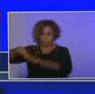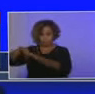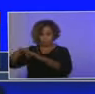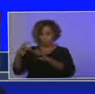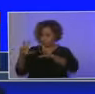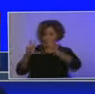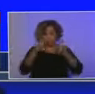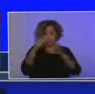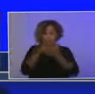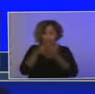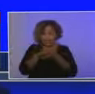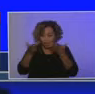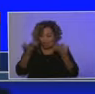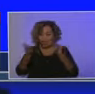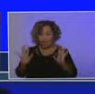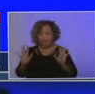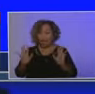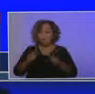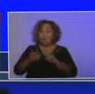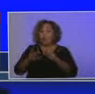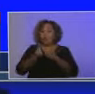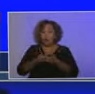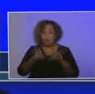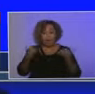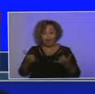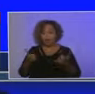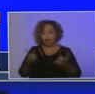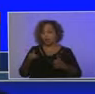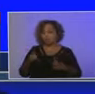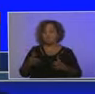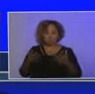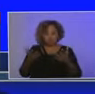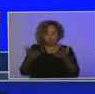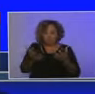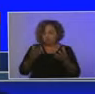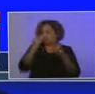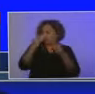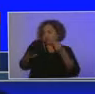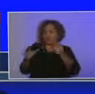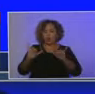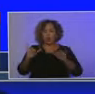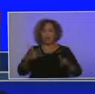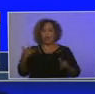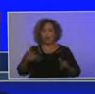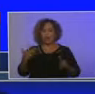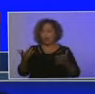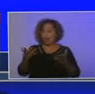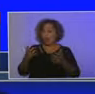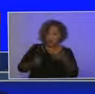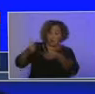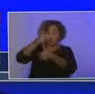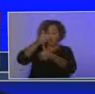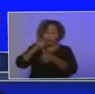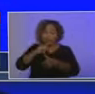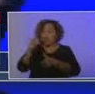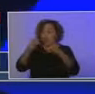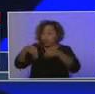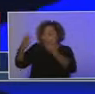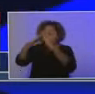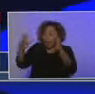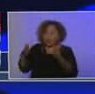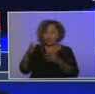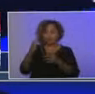encaminaron. O sea, aquí el problema va mucho más allá. Aquí es falta de voluntad, definitivamente no es la prioridad del gobierno central. Es increíble cómo